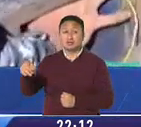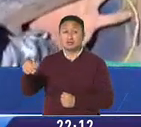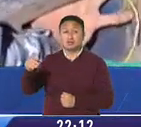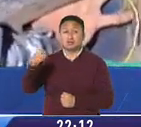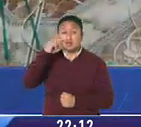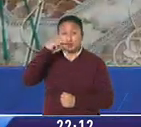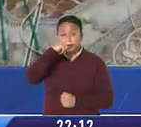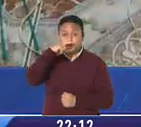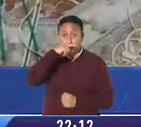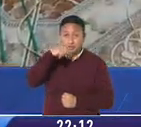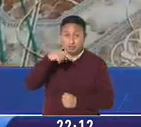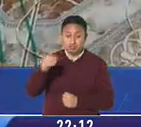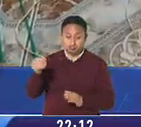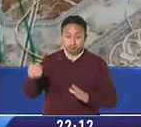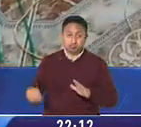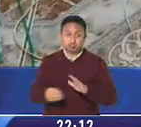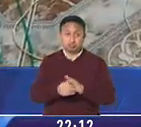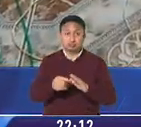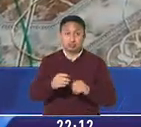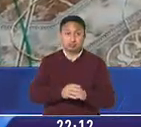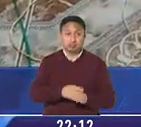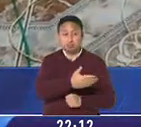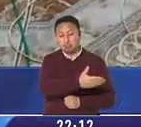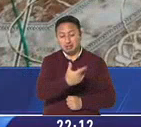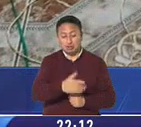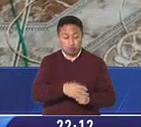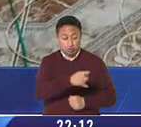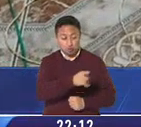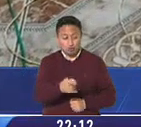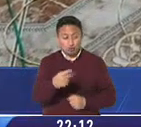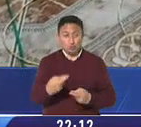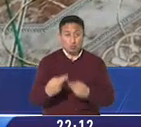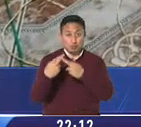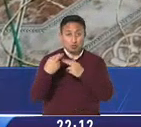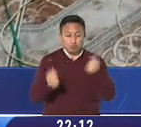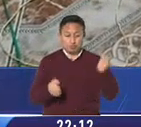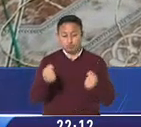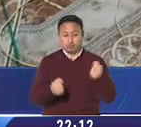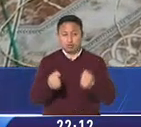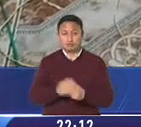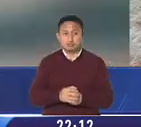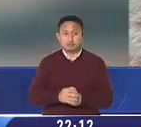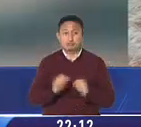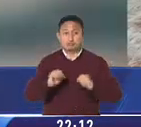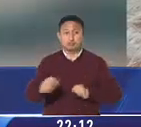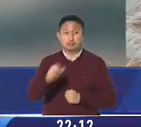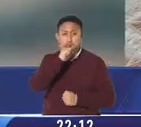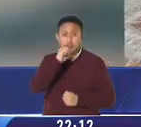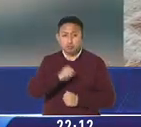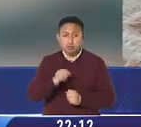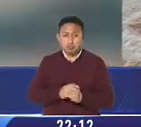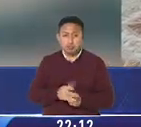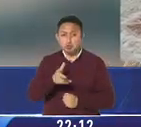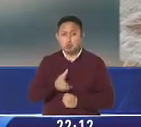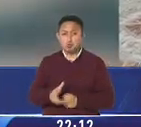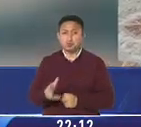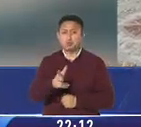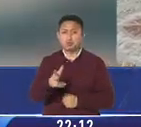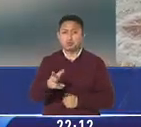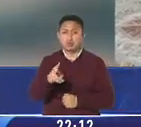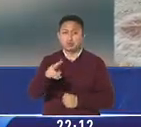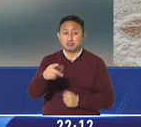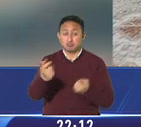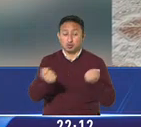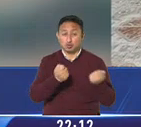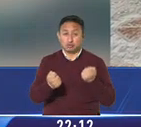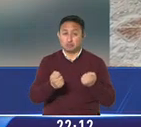de Sucumbíos, que lo contrataron para transportar la mercancía con la utilización del vehículo viejo, como que buscaron evitar los